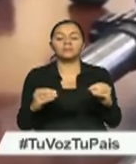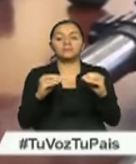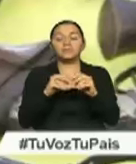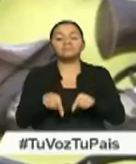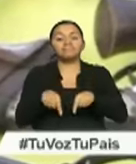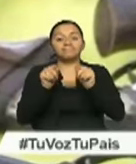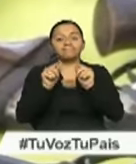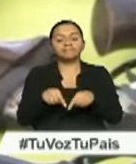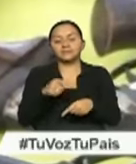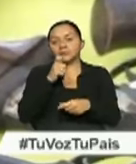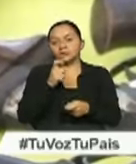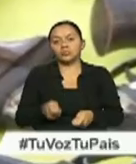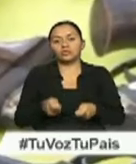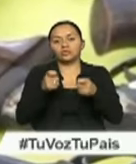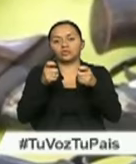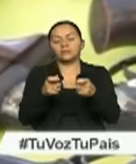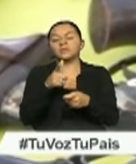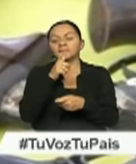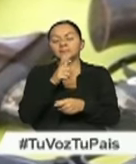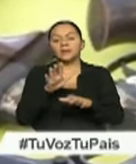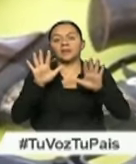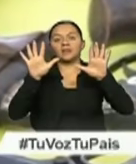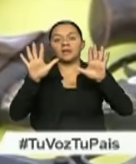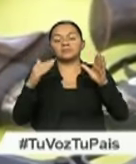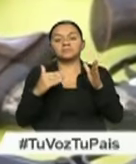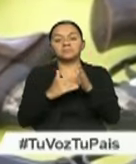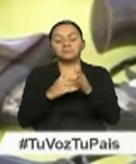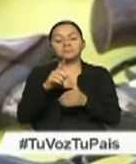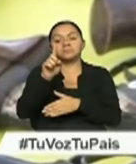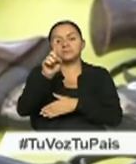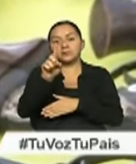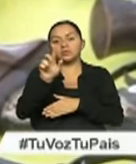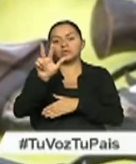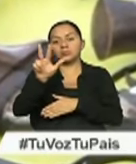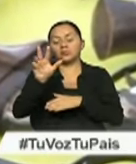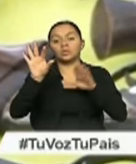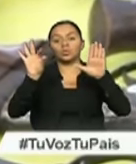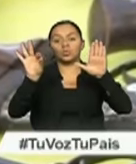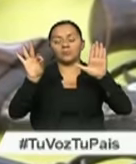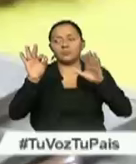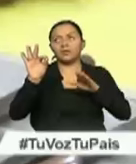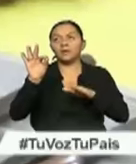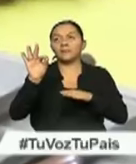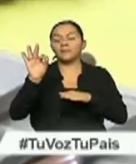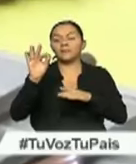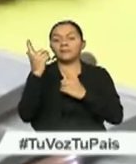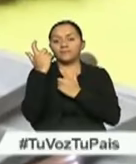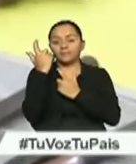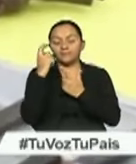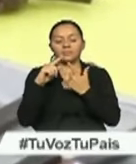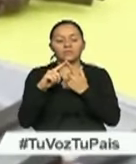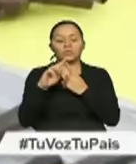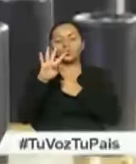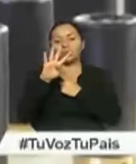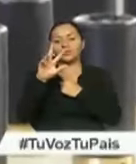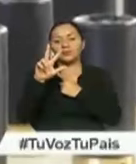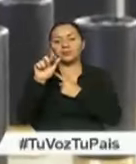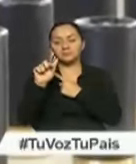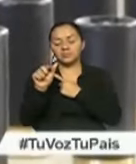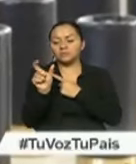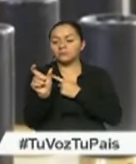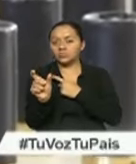concretando la entrega de 10.139 armas de fuego, 43.000